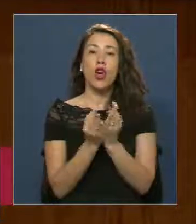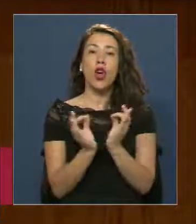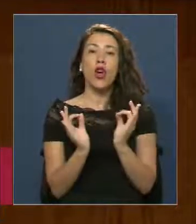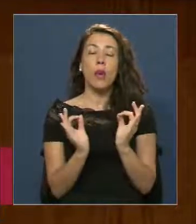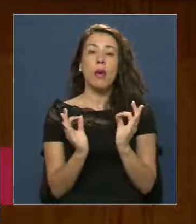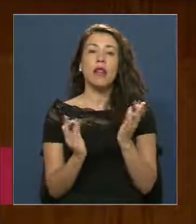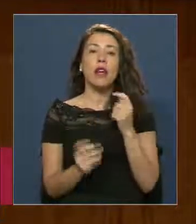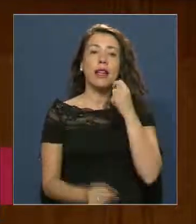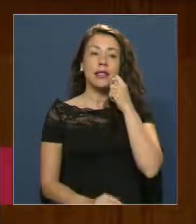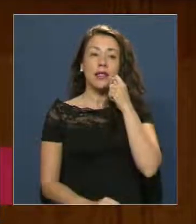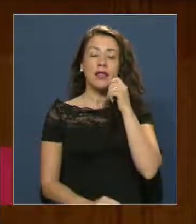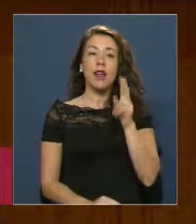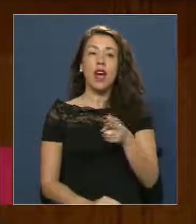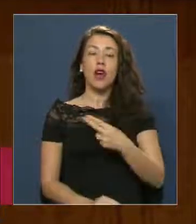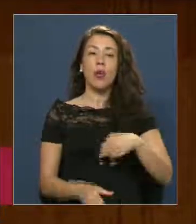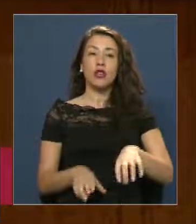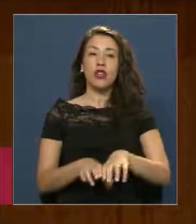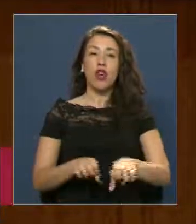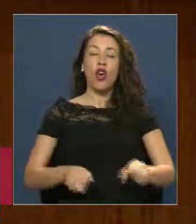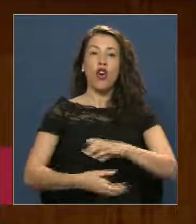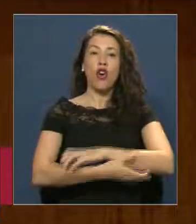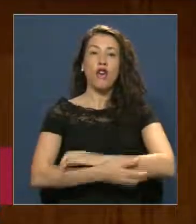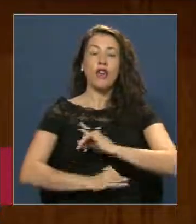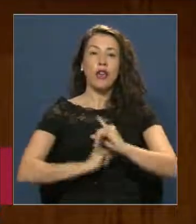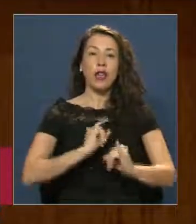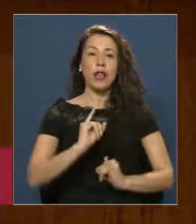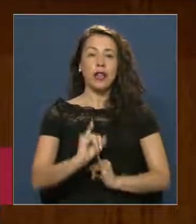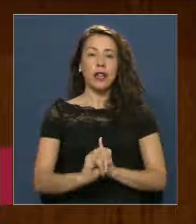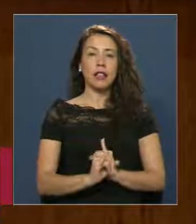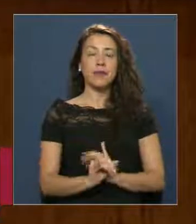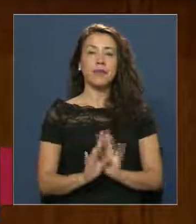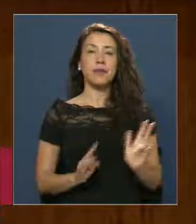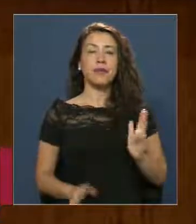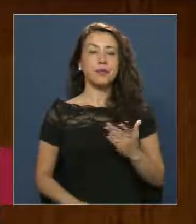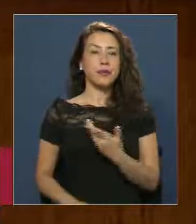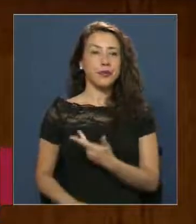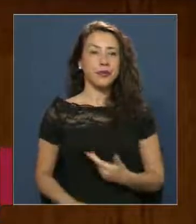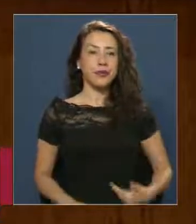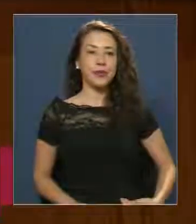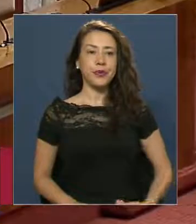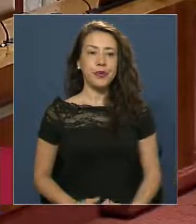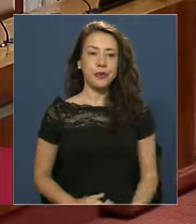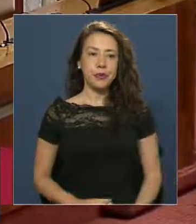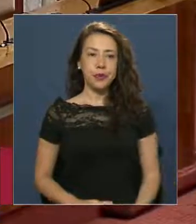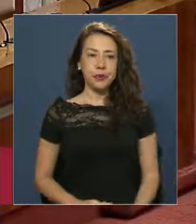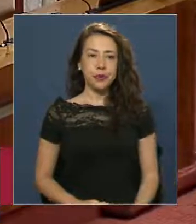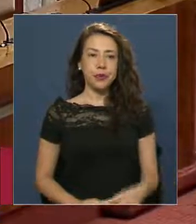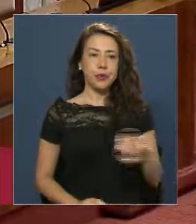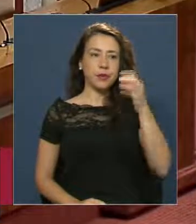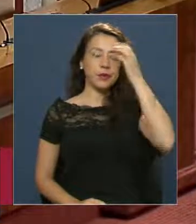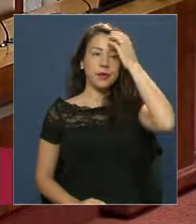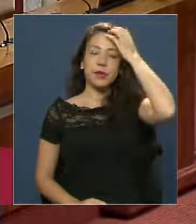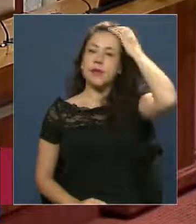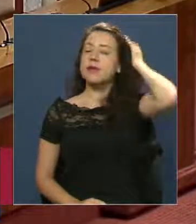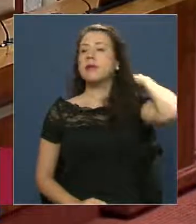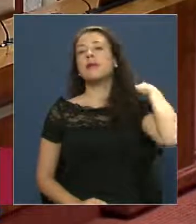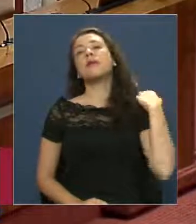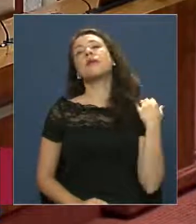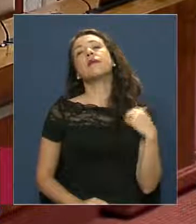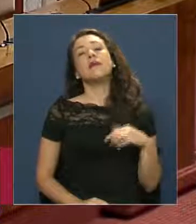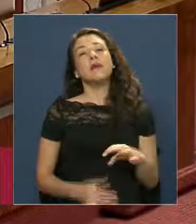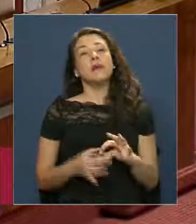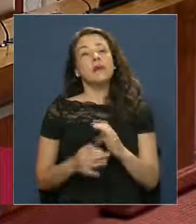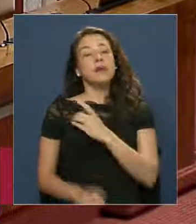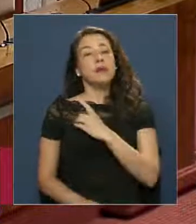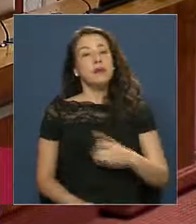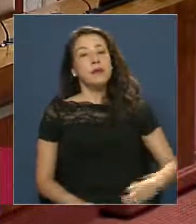que significan nuestros convenios a nivel internacional. He dicho, señor presidente. Muchas gracias, señor diputado José Miguel